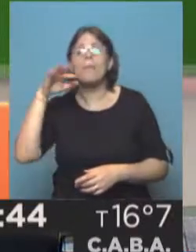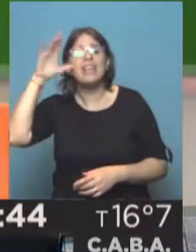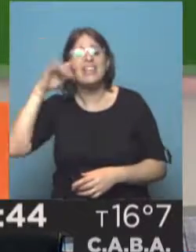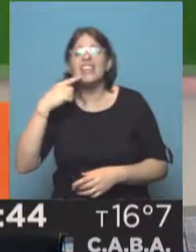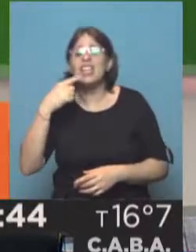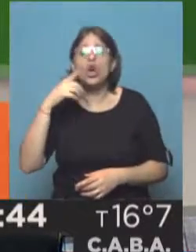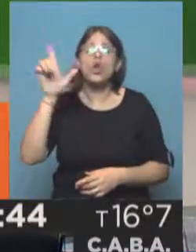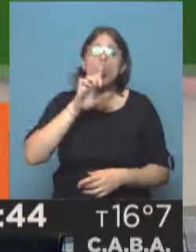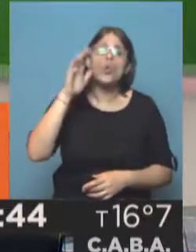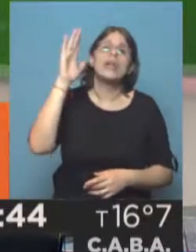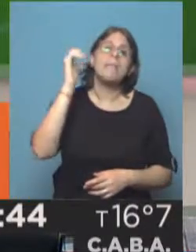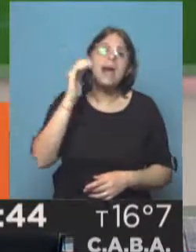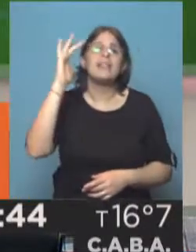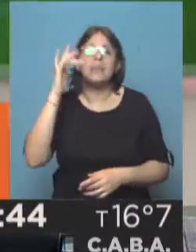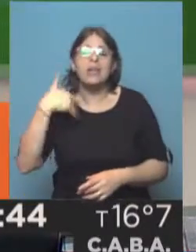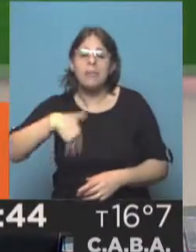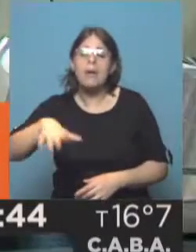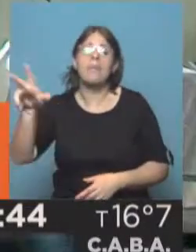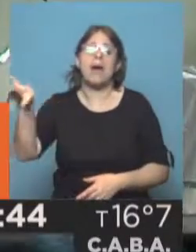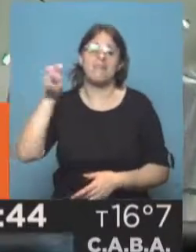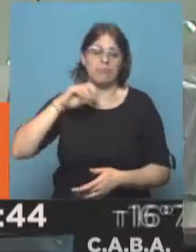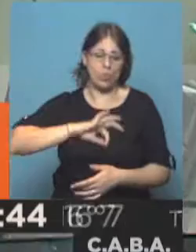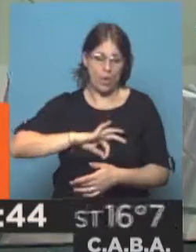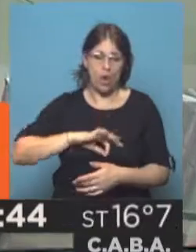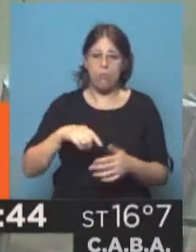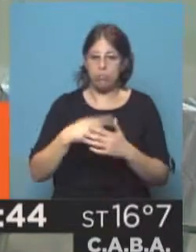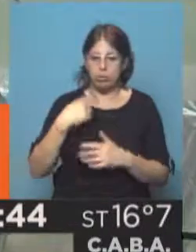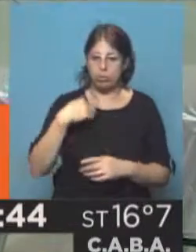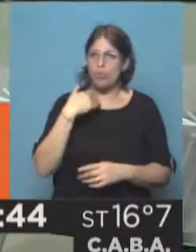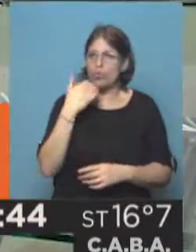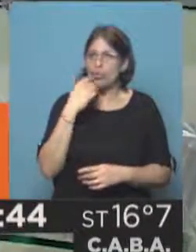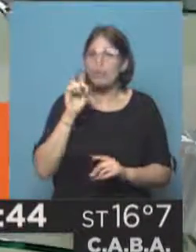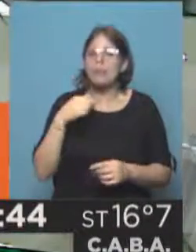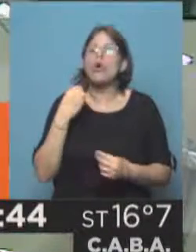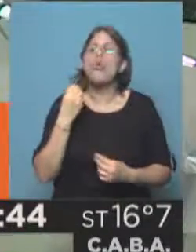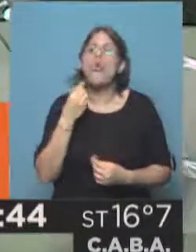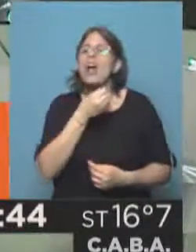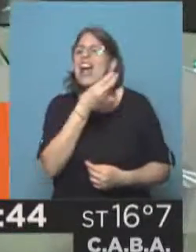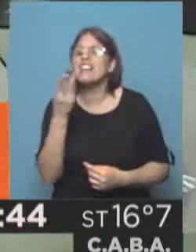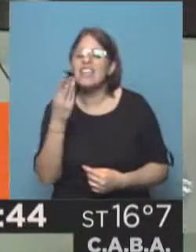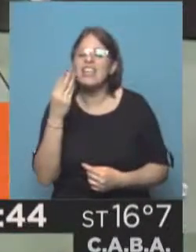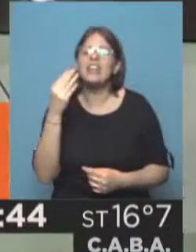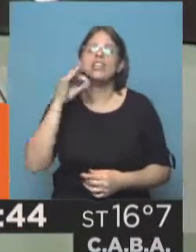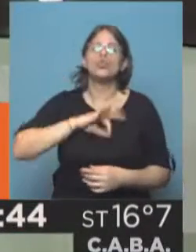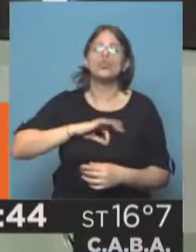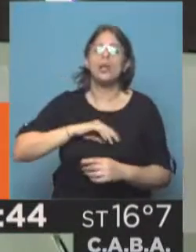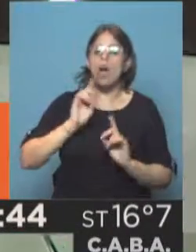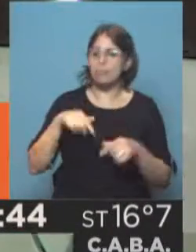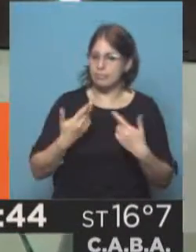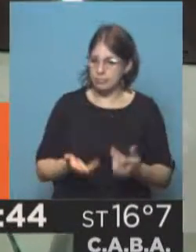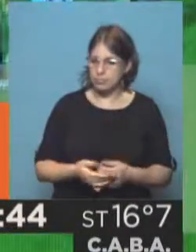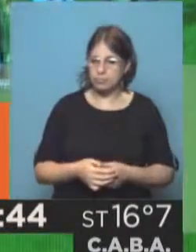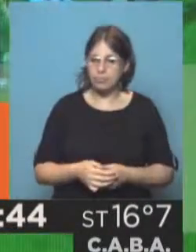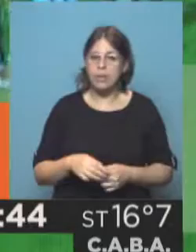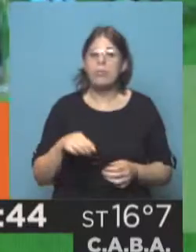miércoles, alguno de esos días. Yo diría que no sabemos lo que vamos a cobrar. La cifra. Exactamente.